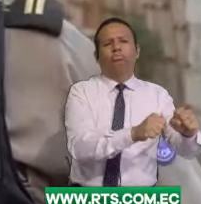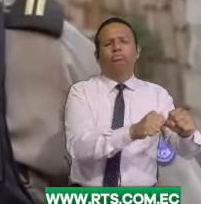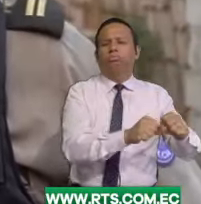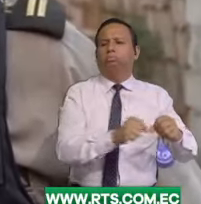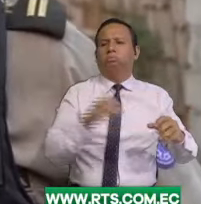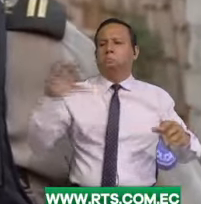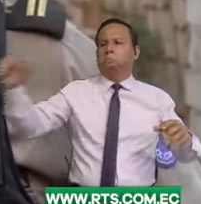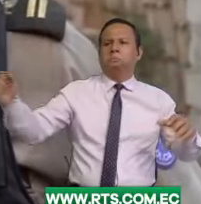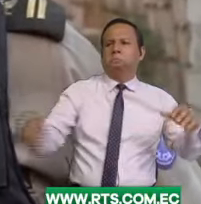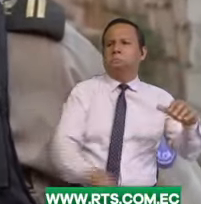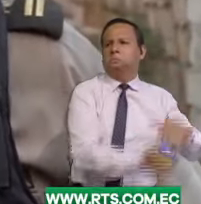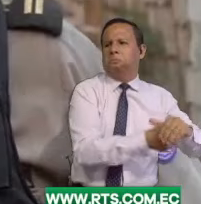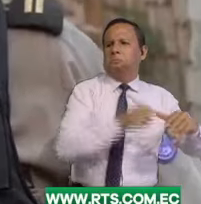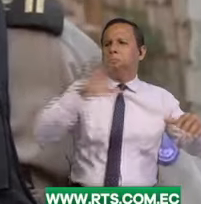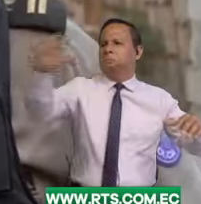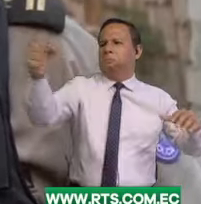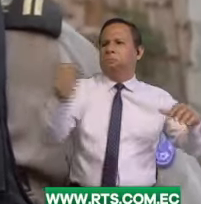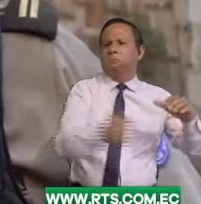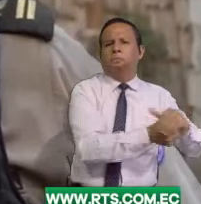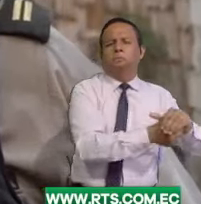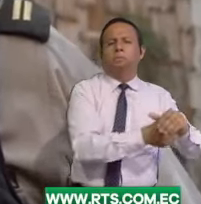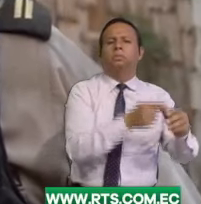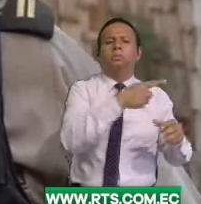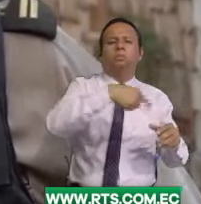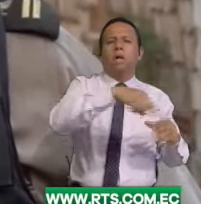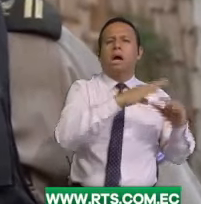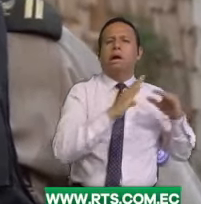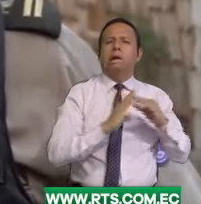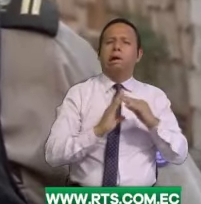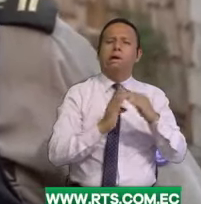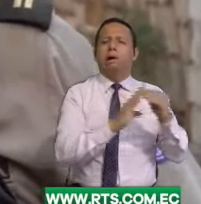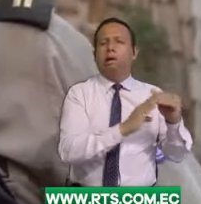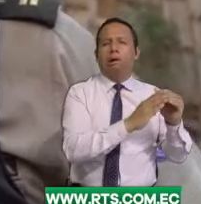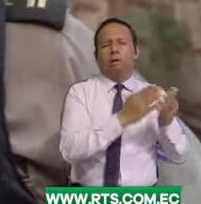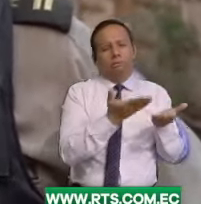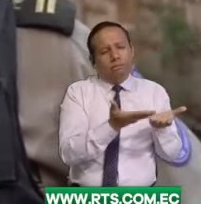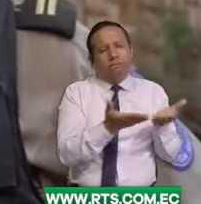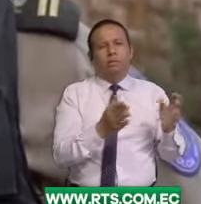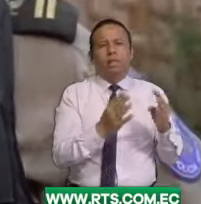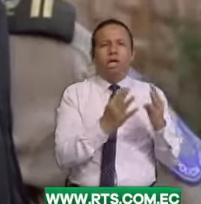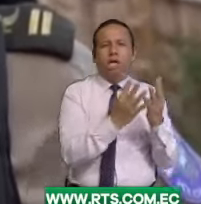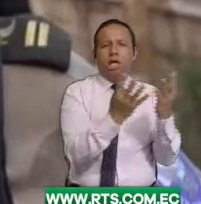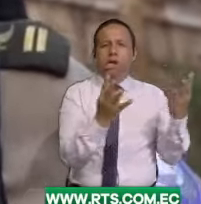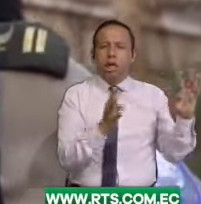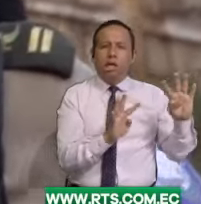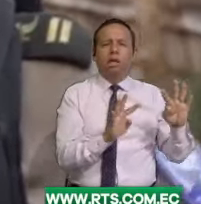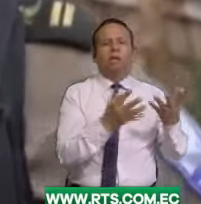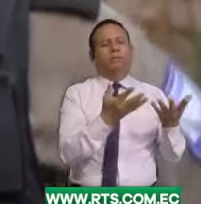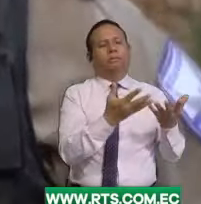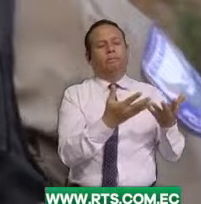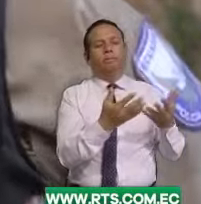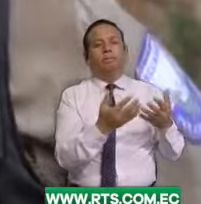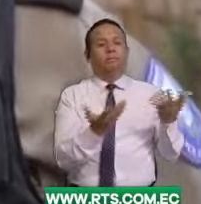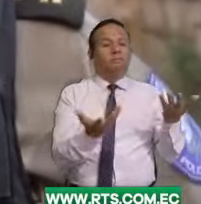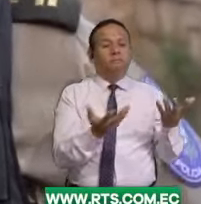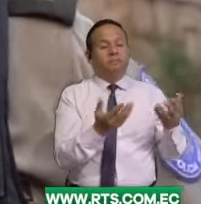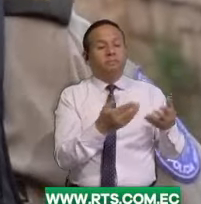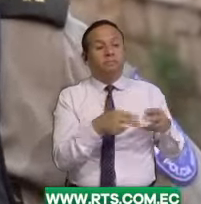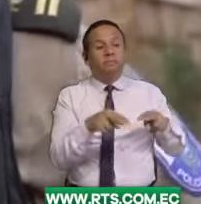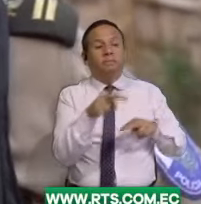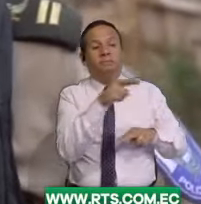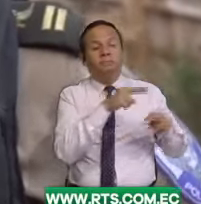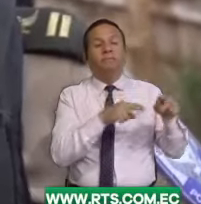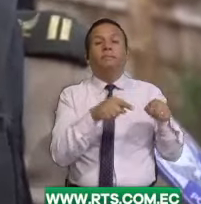lugar, como podemos observar, son covachas de caña mixtas con concreto, los